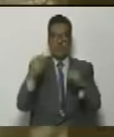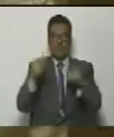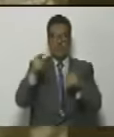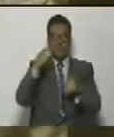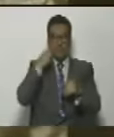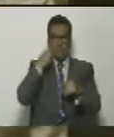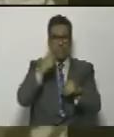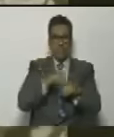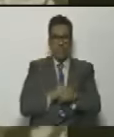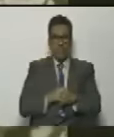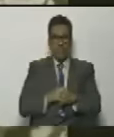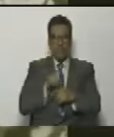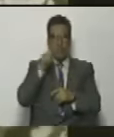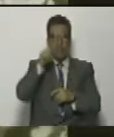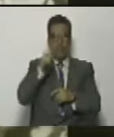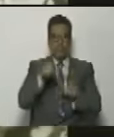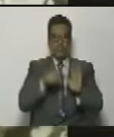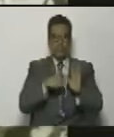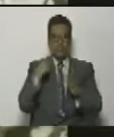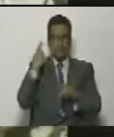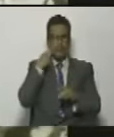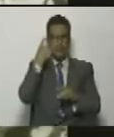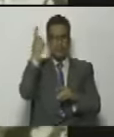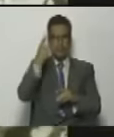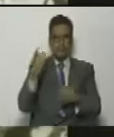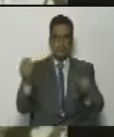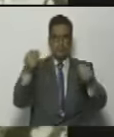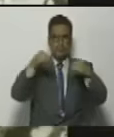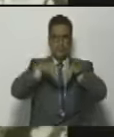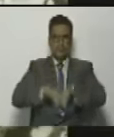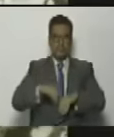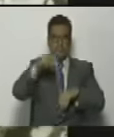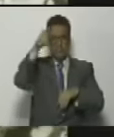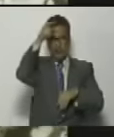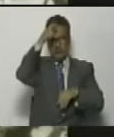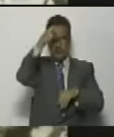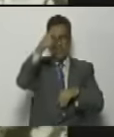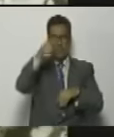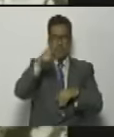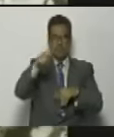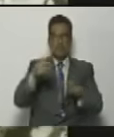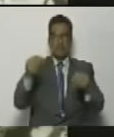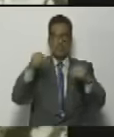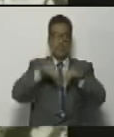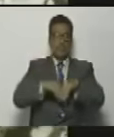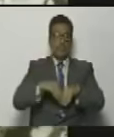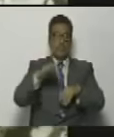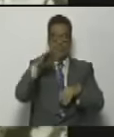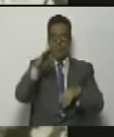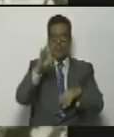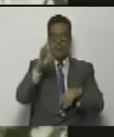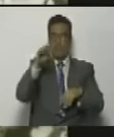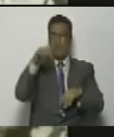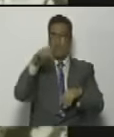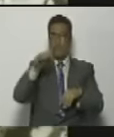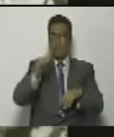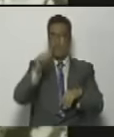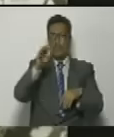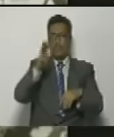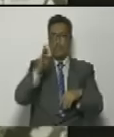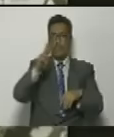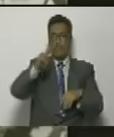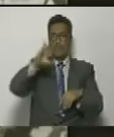cuando ve en ese famoso pacto de punto fijo, Fabricio se da cuenta